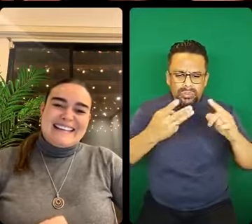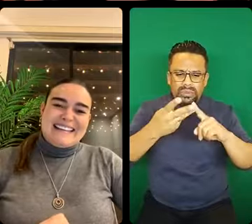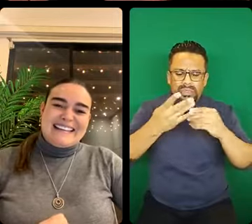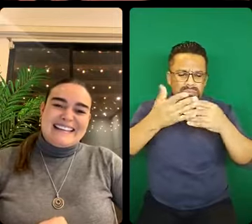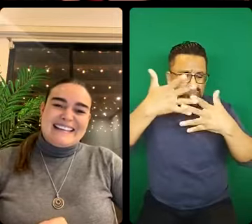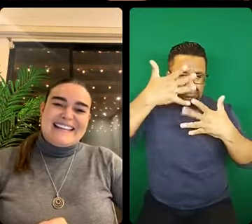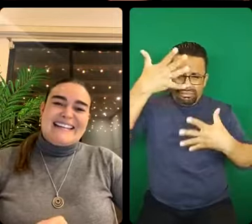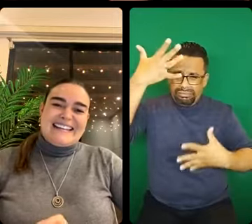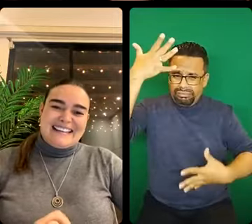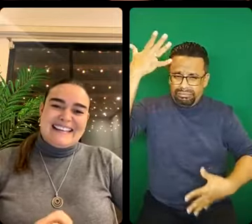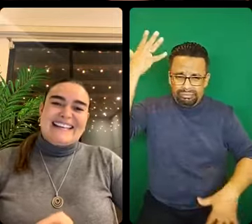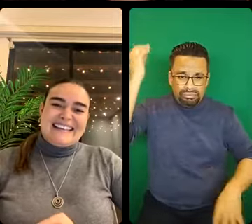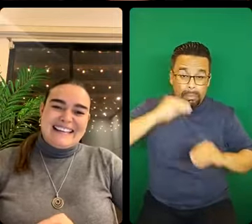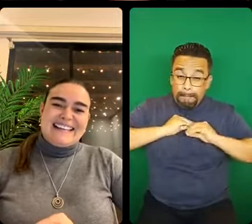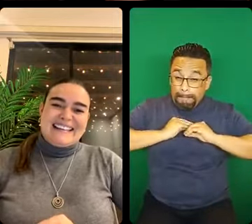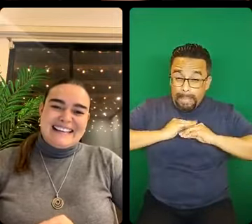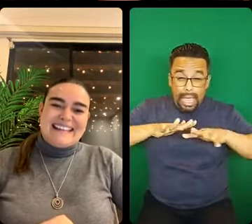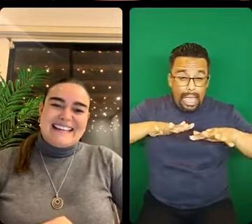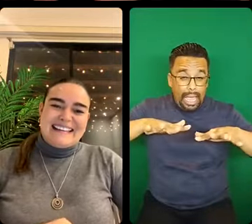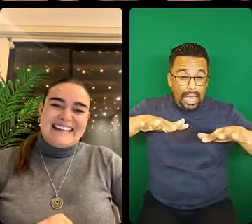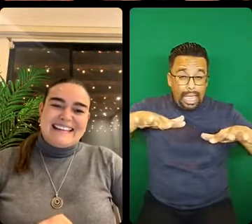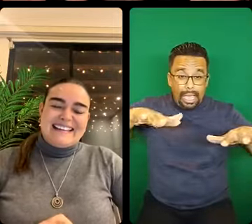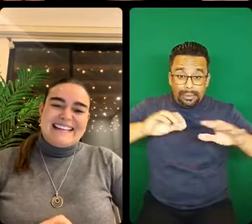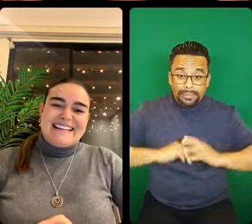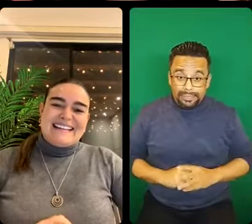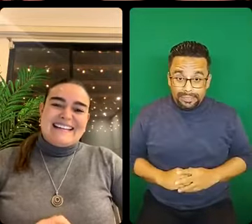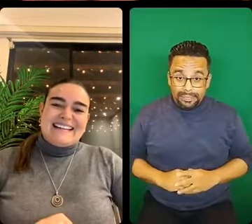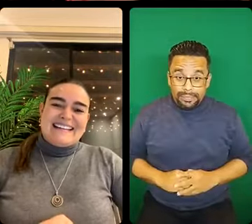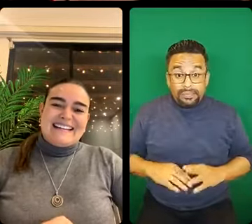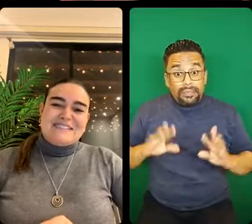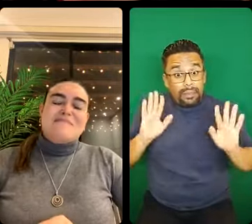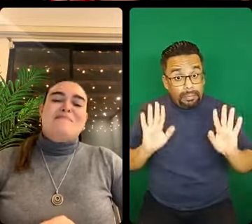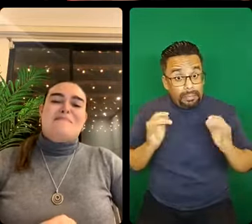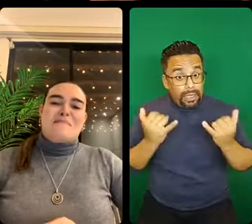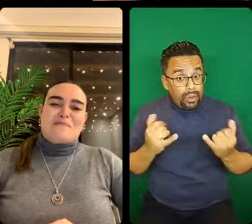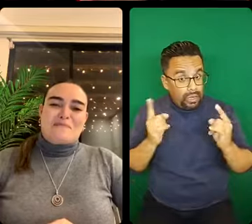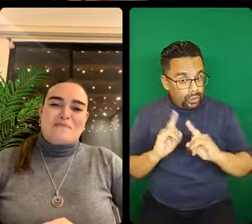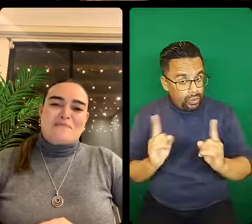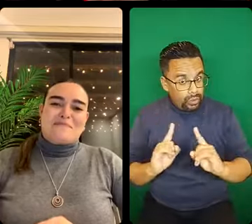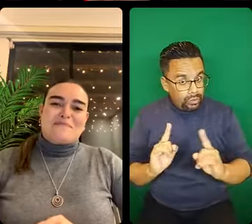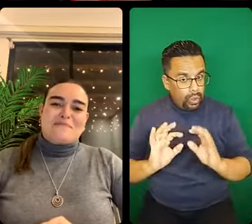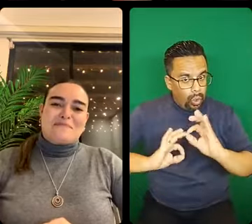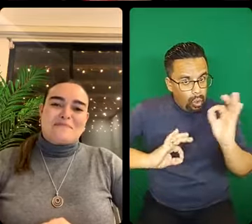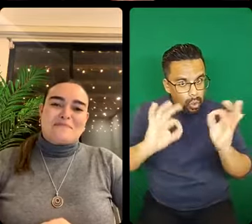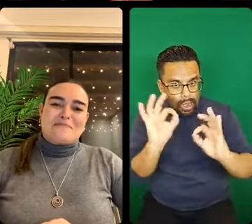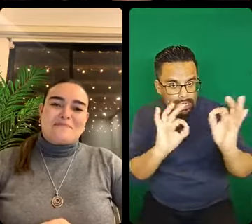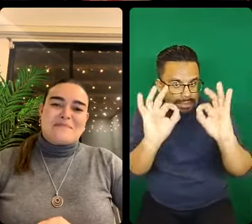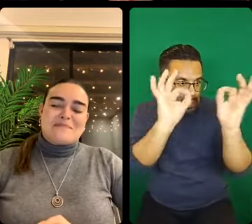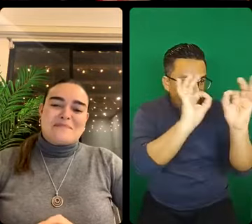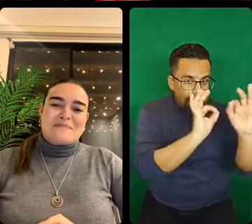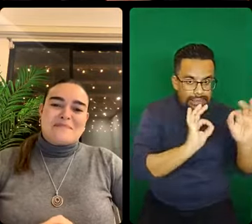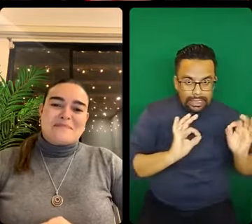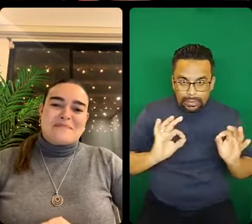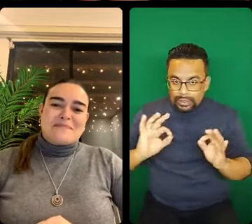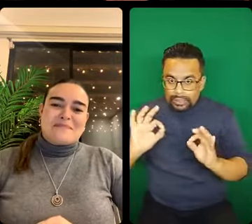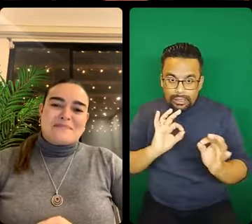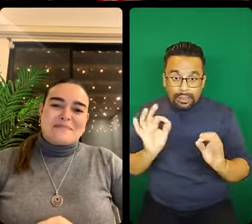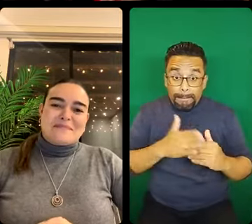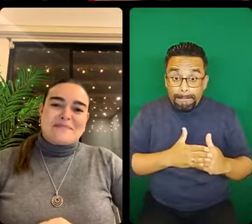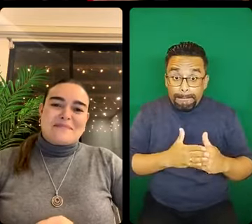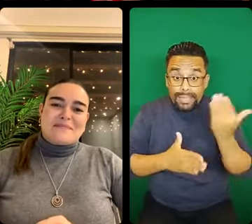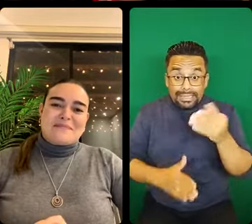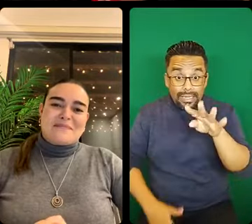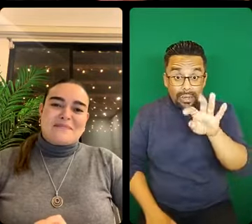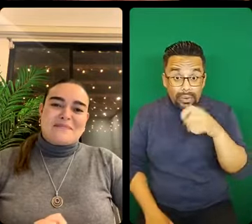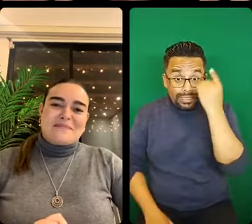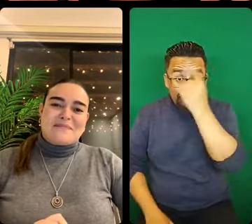divina alrededor de las campañas publicitarias. Entonces, pero todavía no, empiecen a cuadrar esas campañas publicitarias que arrancan el 9 de septiembre. Pero el 9 de